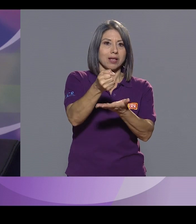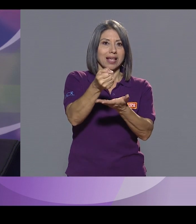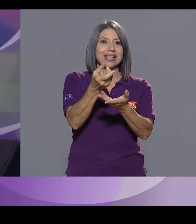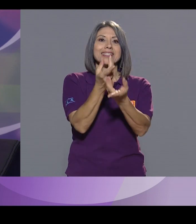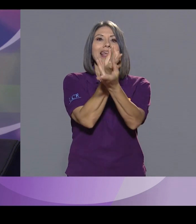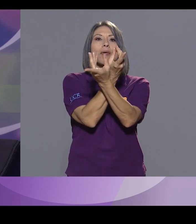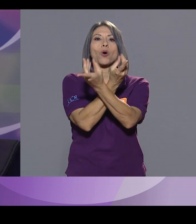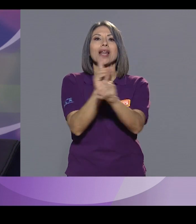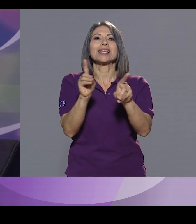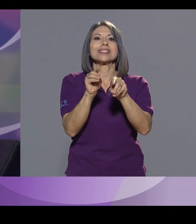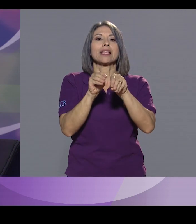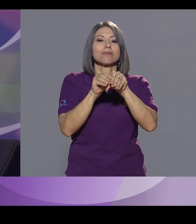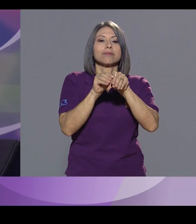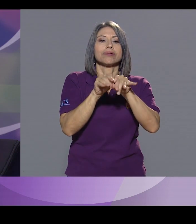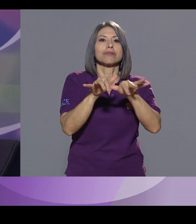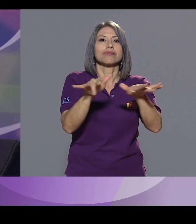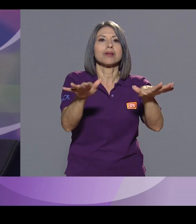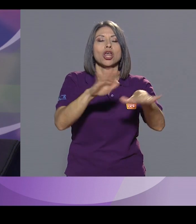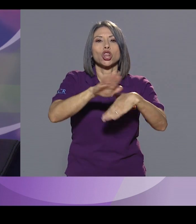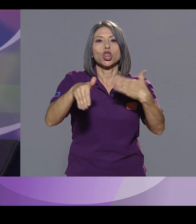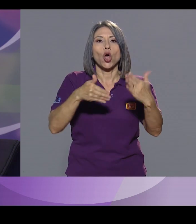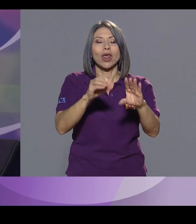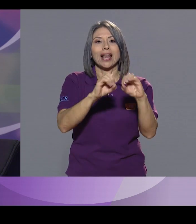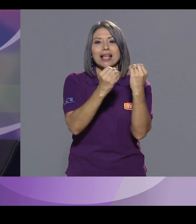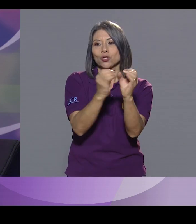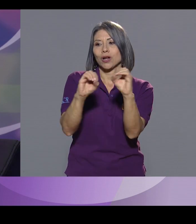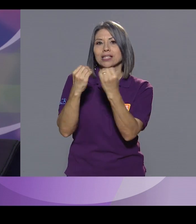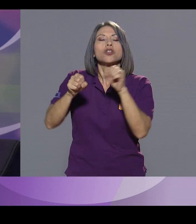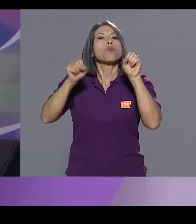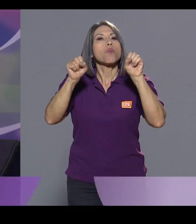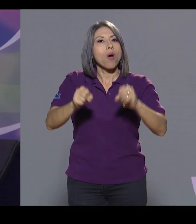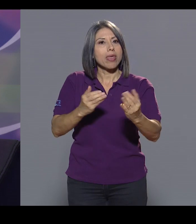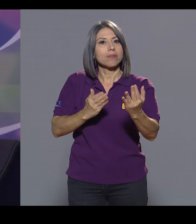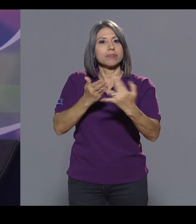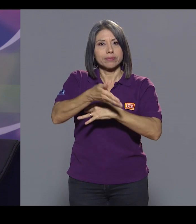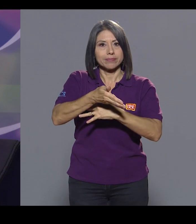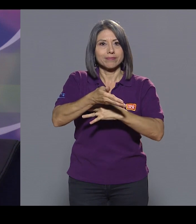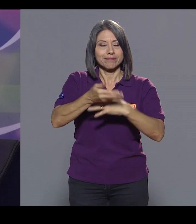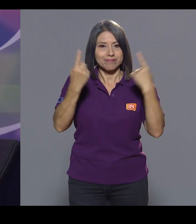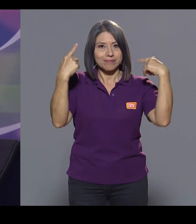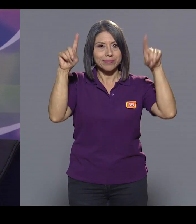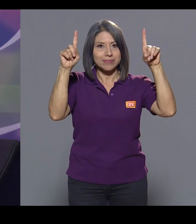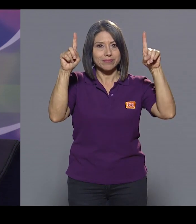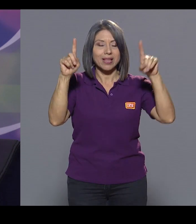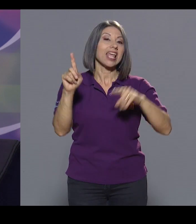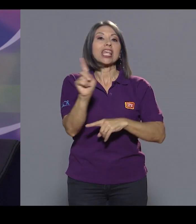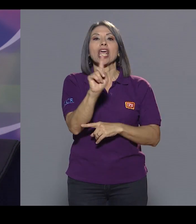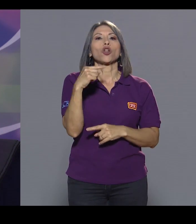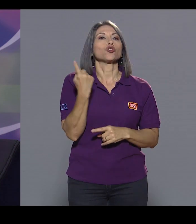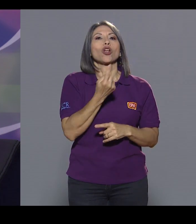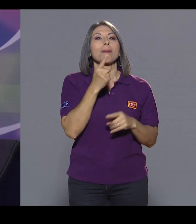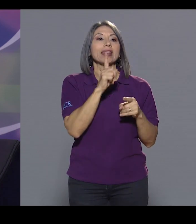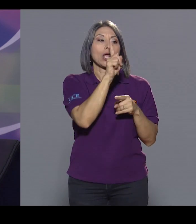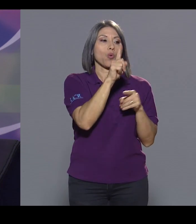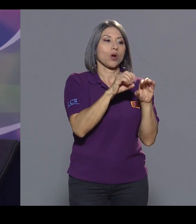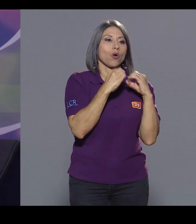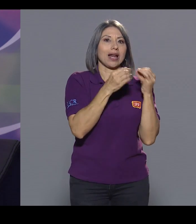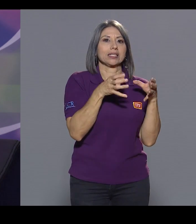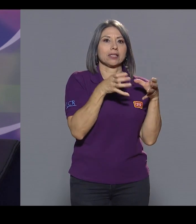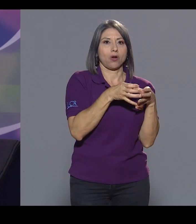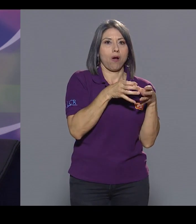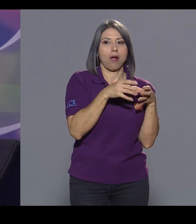las organizaciones tengan acceso a esas posibilidades, que no sea solamente